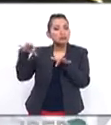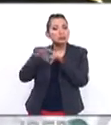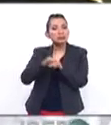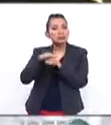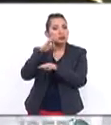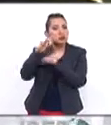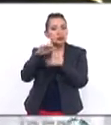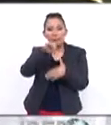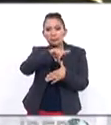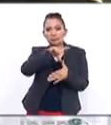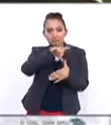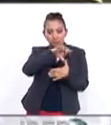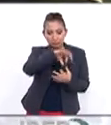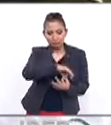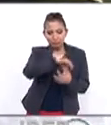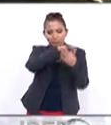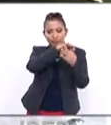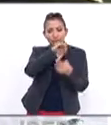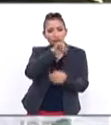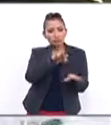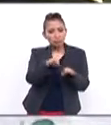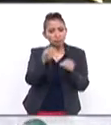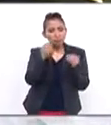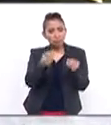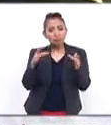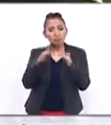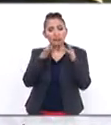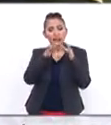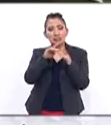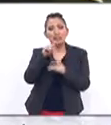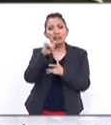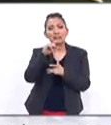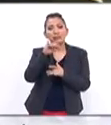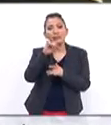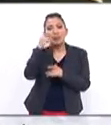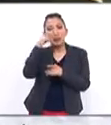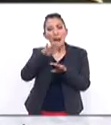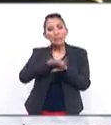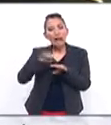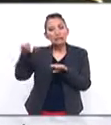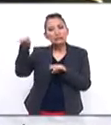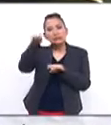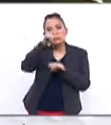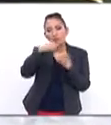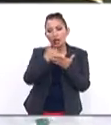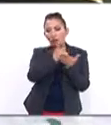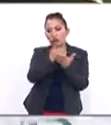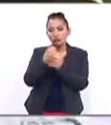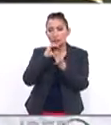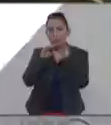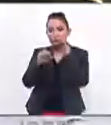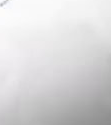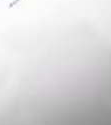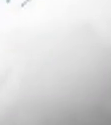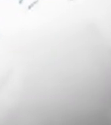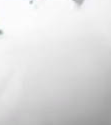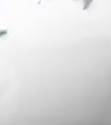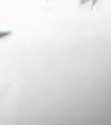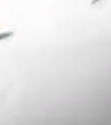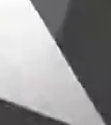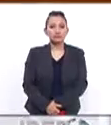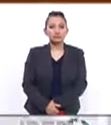asociación con toda América Latina, y trabajamos mucho a través de la Alianza del Pacífico para ampliar también los canales de cooperación y comunicación.